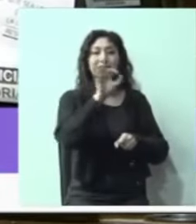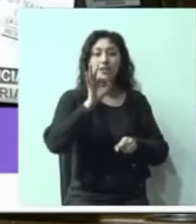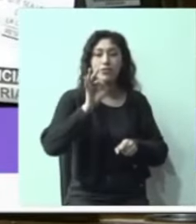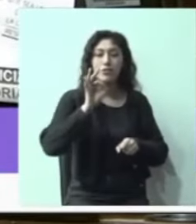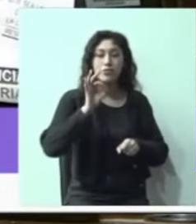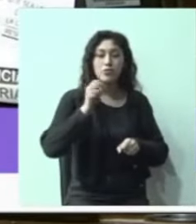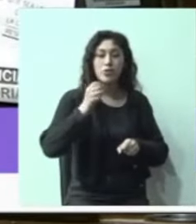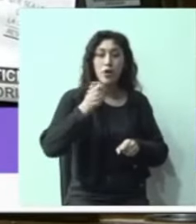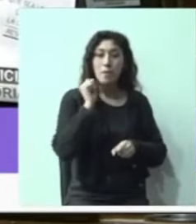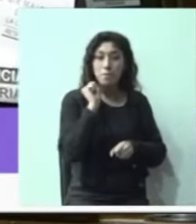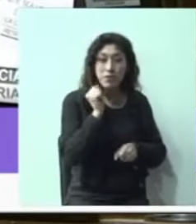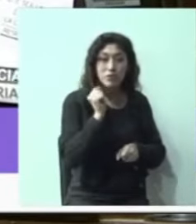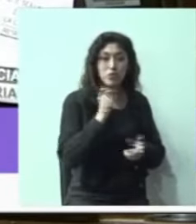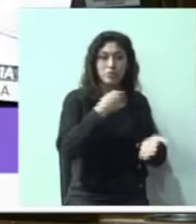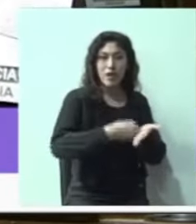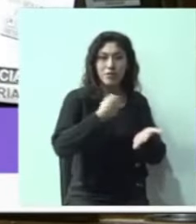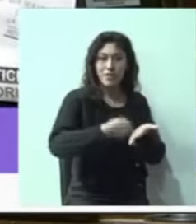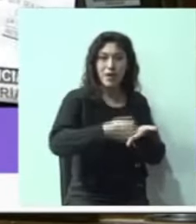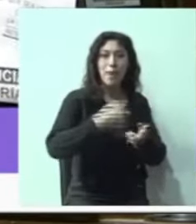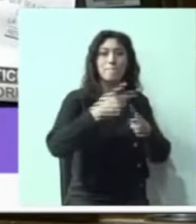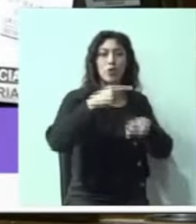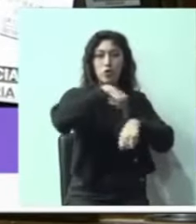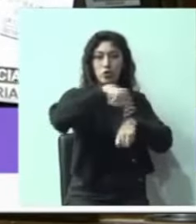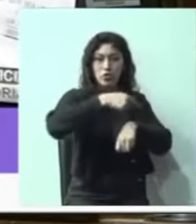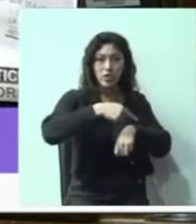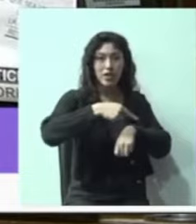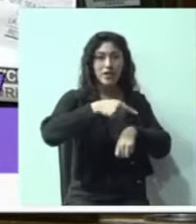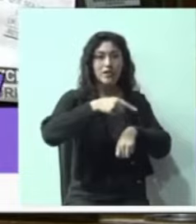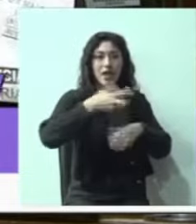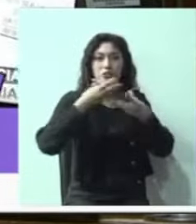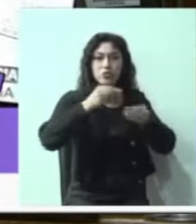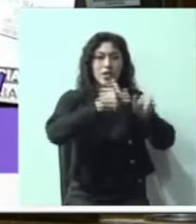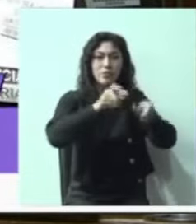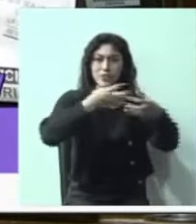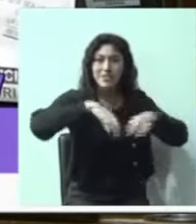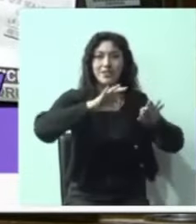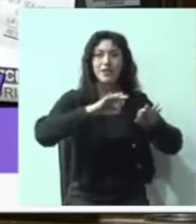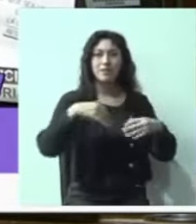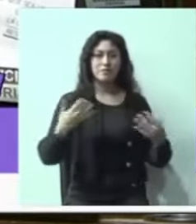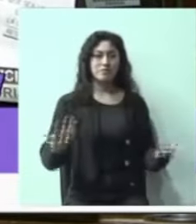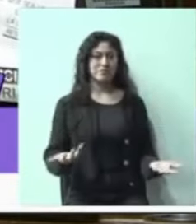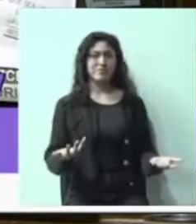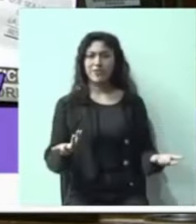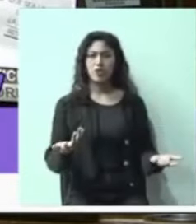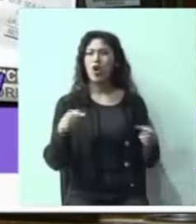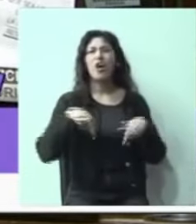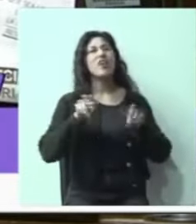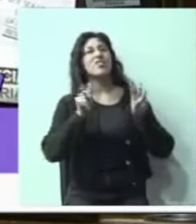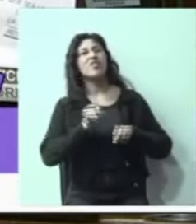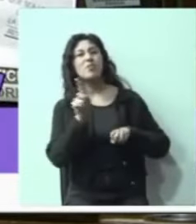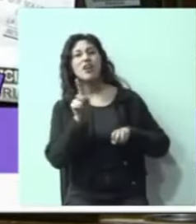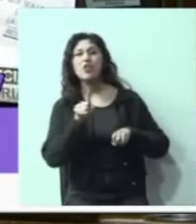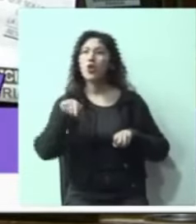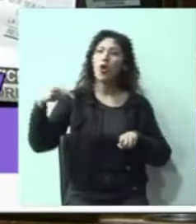vidas de personas. ¿Se entiende por qué hay que escuchar? Porque uno puede estar hablando y dice, no, de este tema no sé, voy